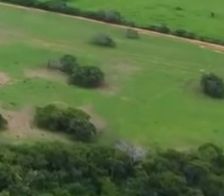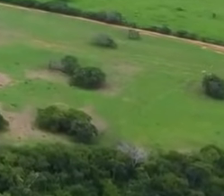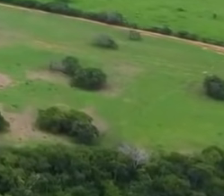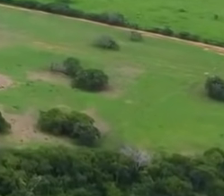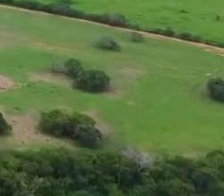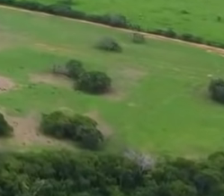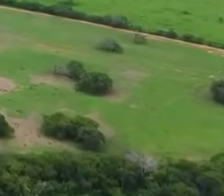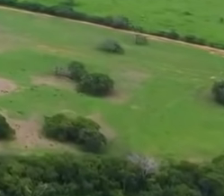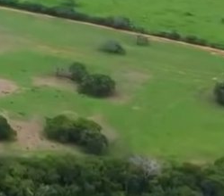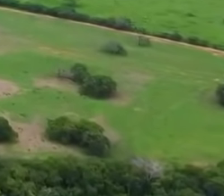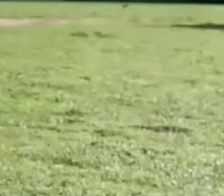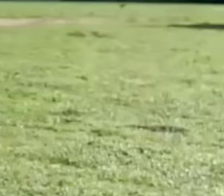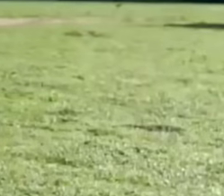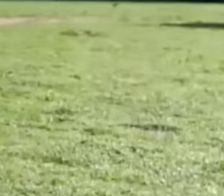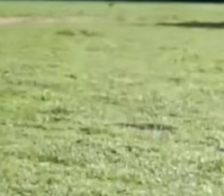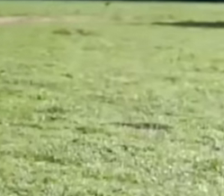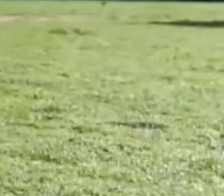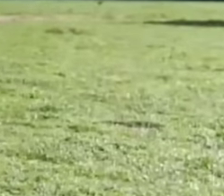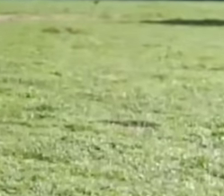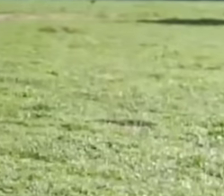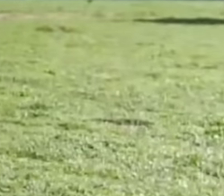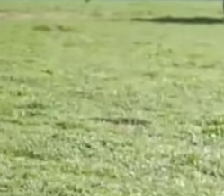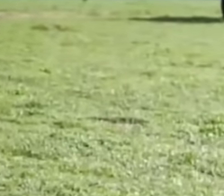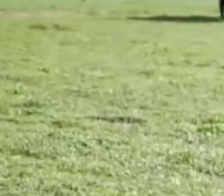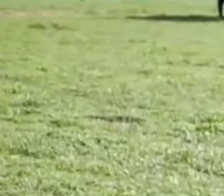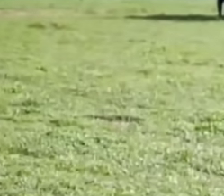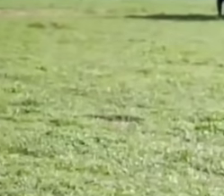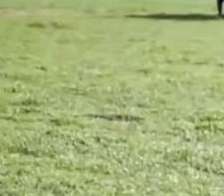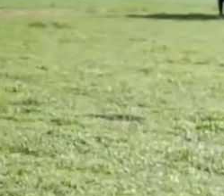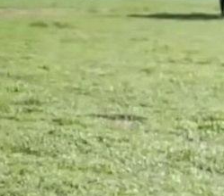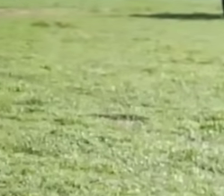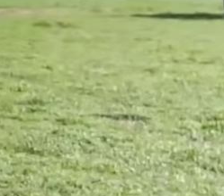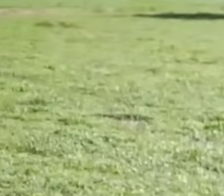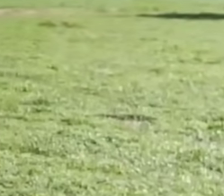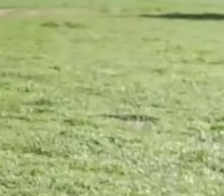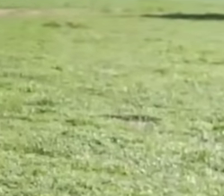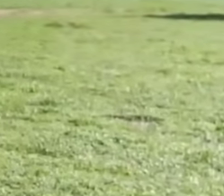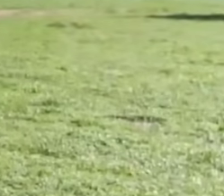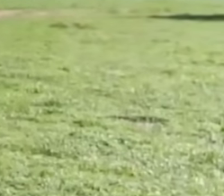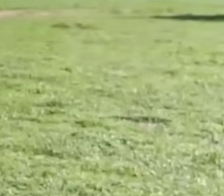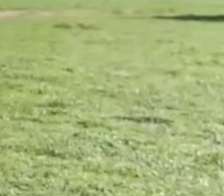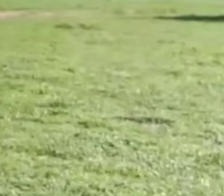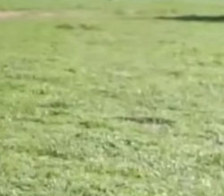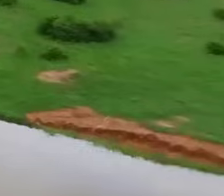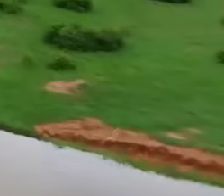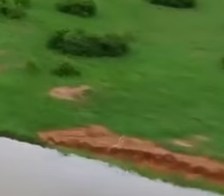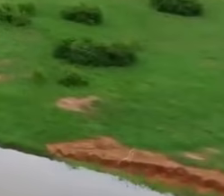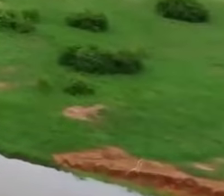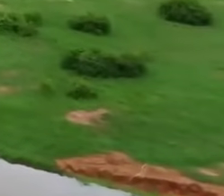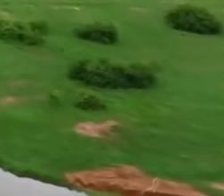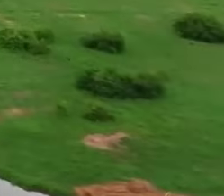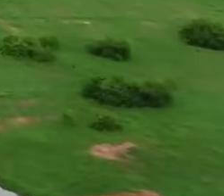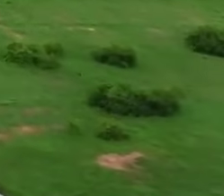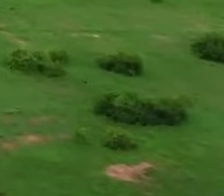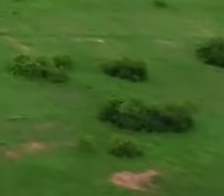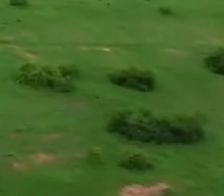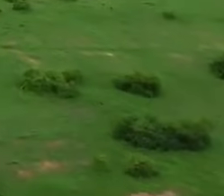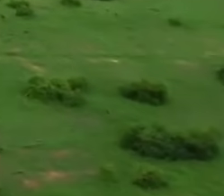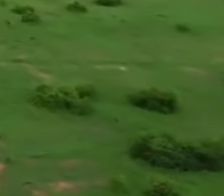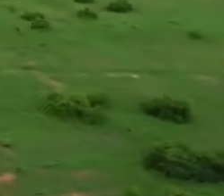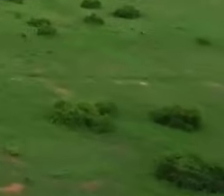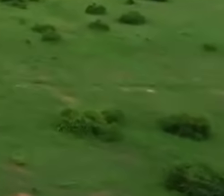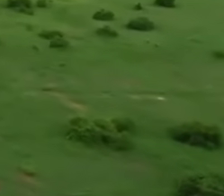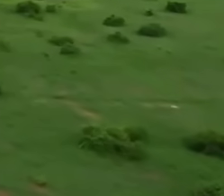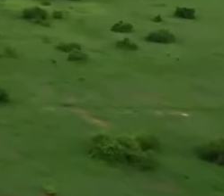tan especial. Y me siento muy feliz y contenta. Y muchos abrazos y besos para el presidente Petro. Doy gracias a Dios y después